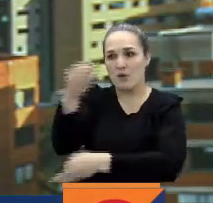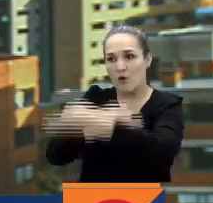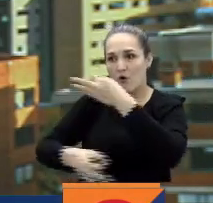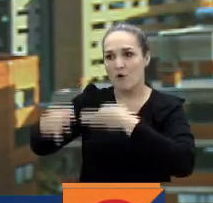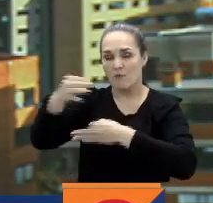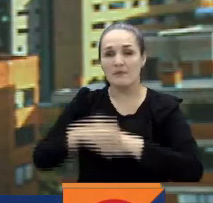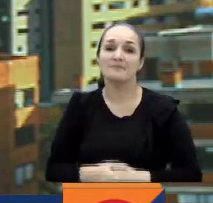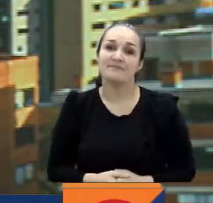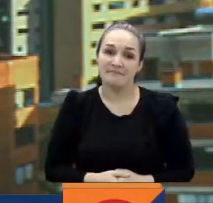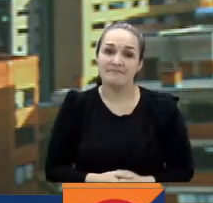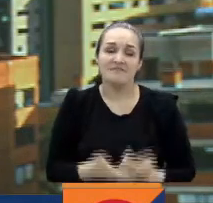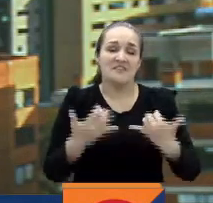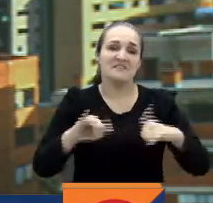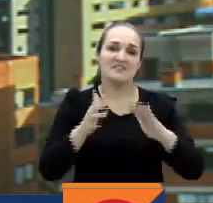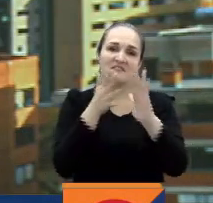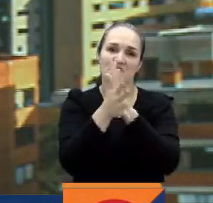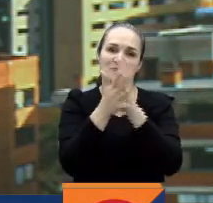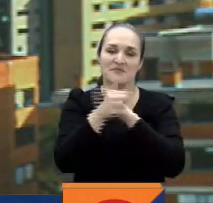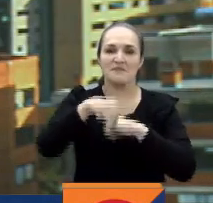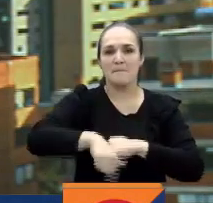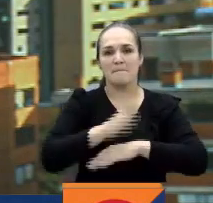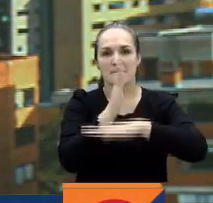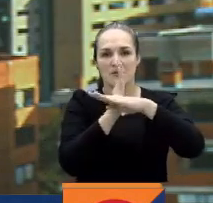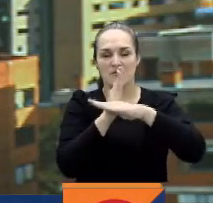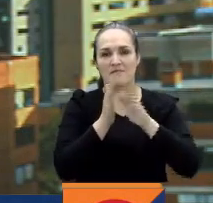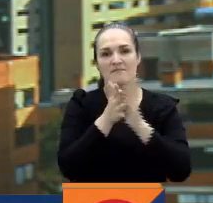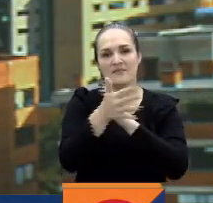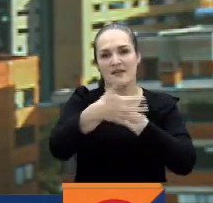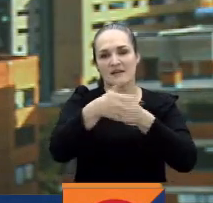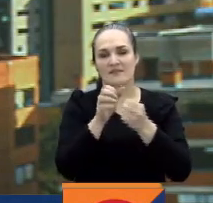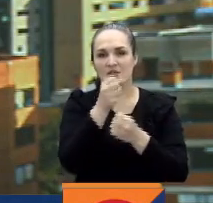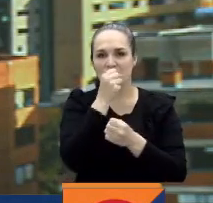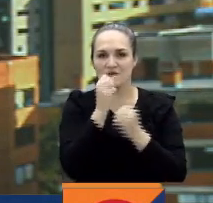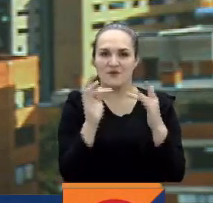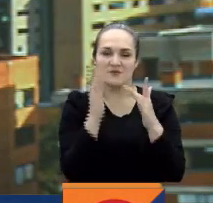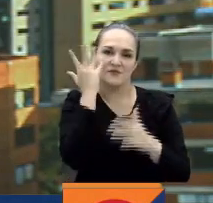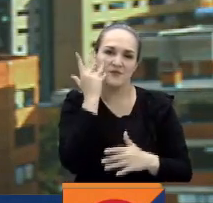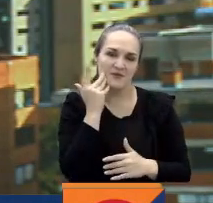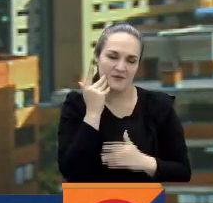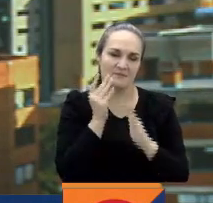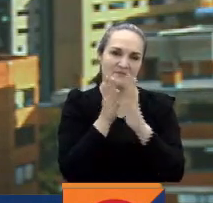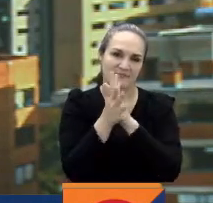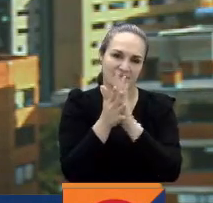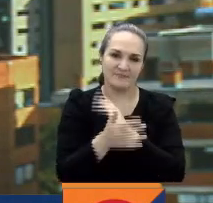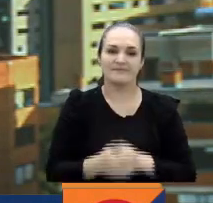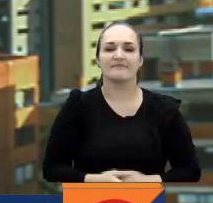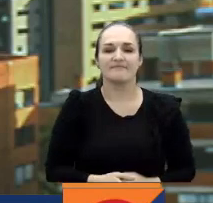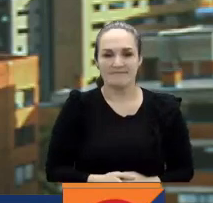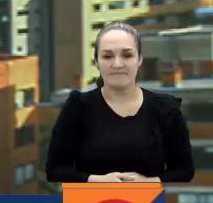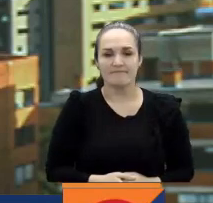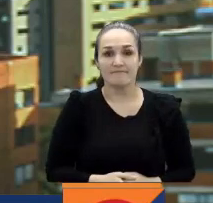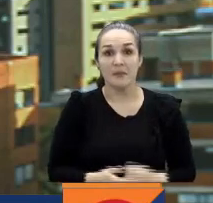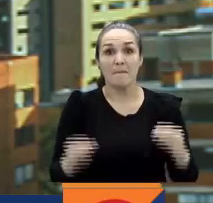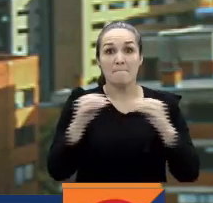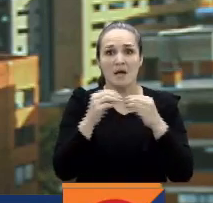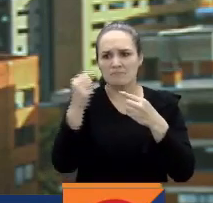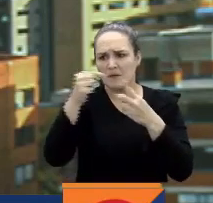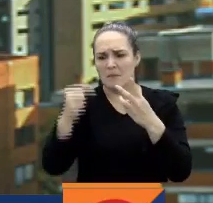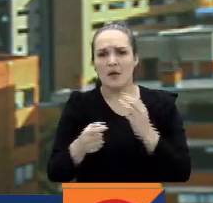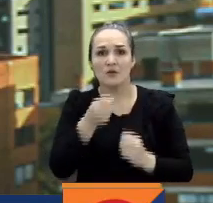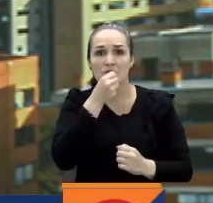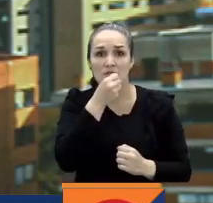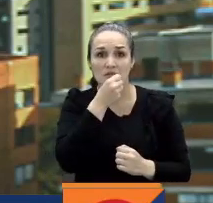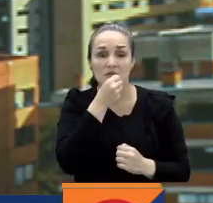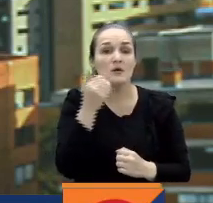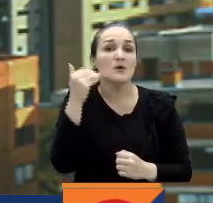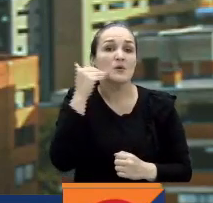Y de esta manera terminamos nuestra emisión del mediodía. Esto es RTVC Noticias, conectados 24/7. Desarrollo de estas y más noticias en